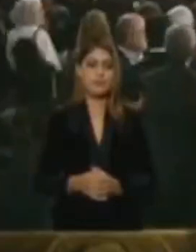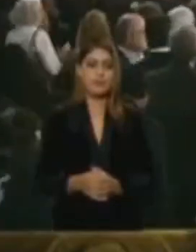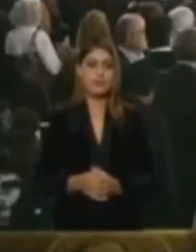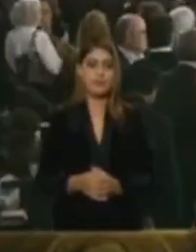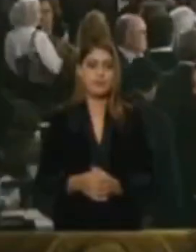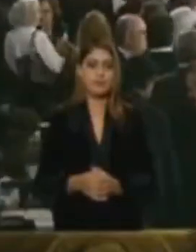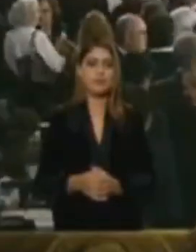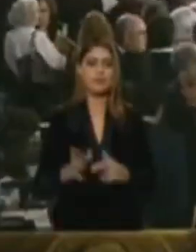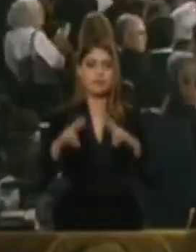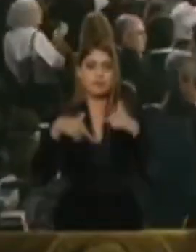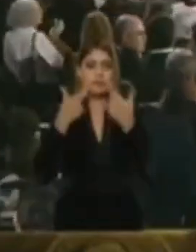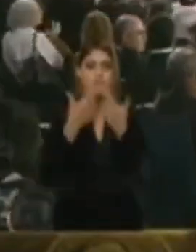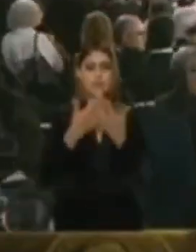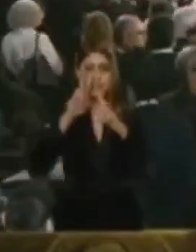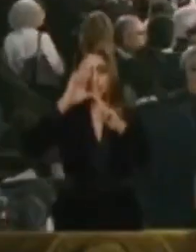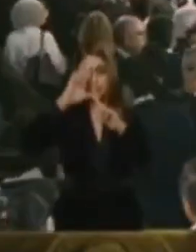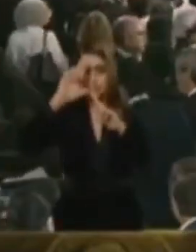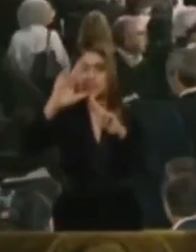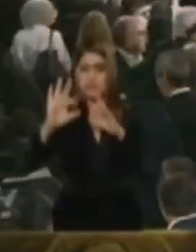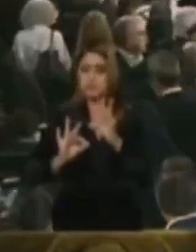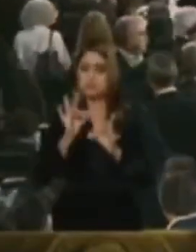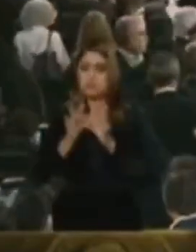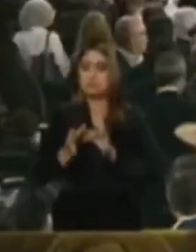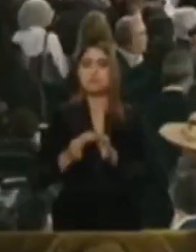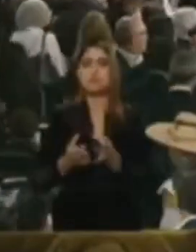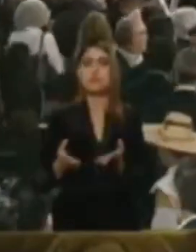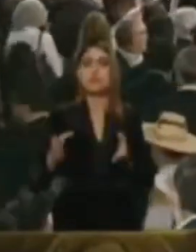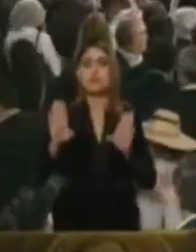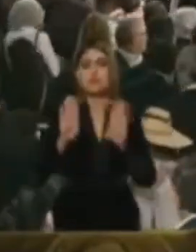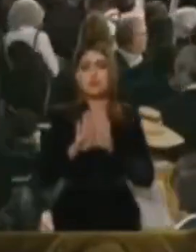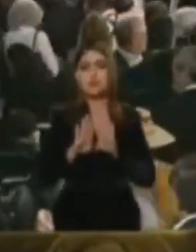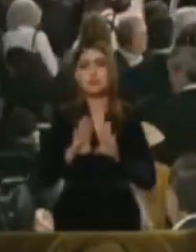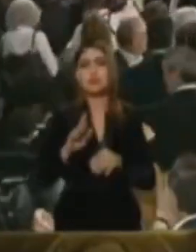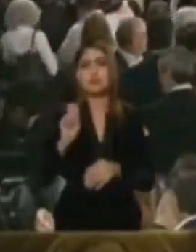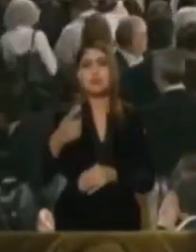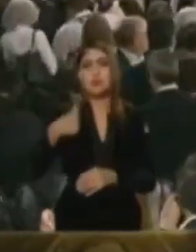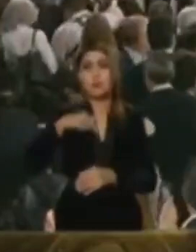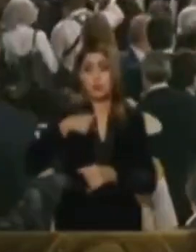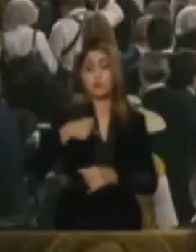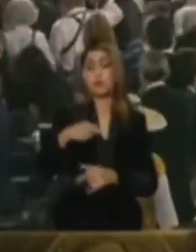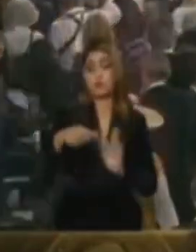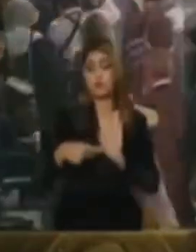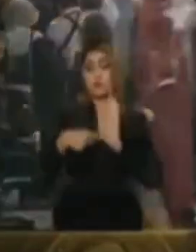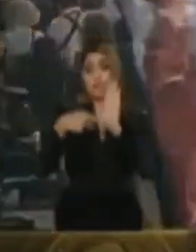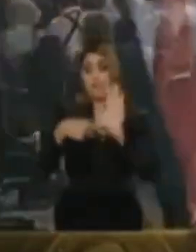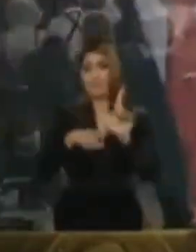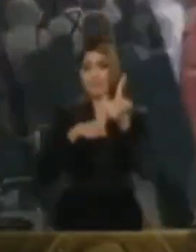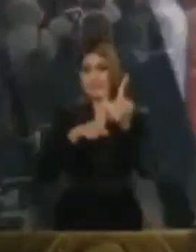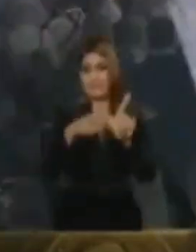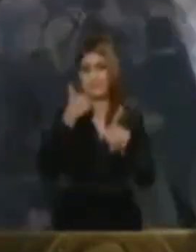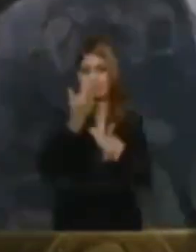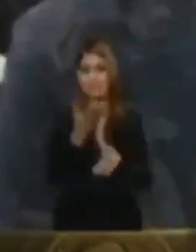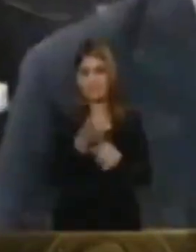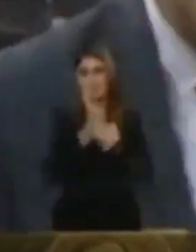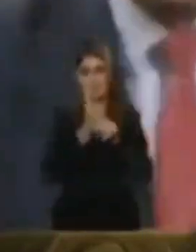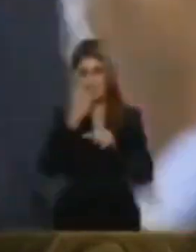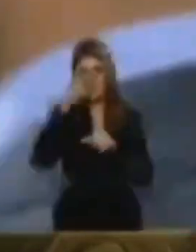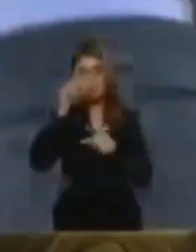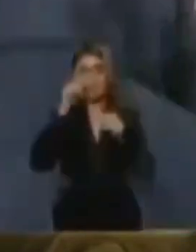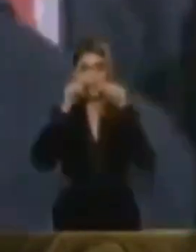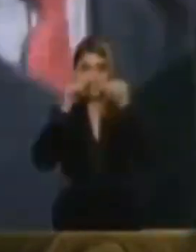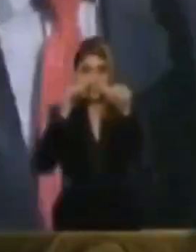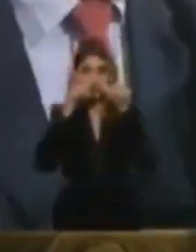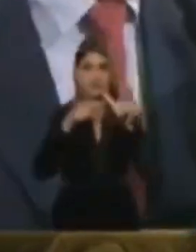Concluye la sesión solemne. Aún no concluye nuestra transmisión. Los queremos invitar para que nos